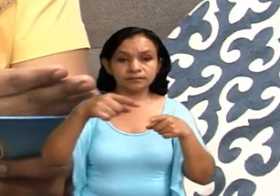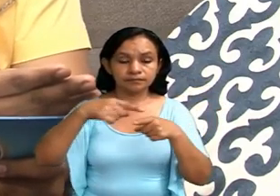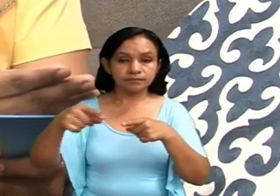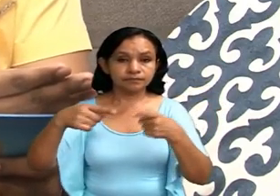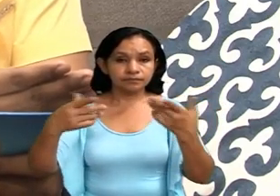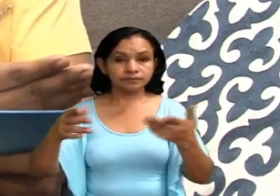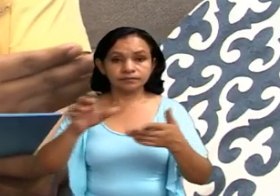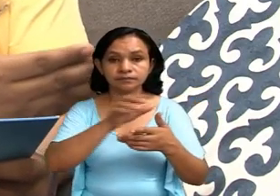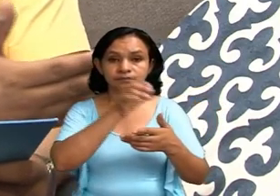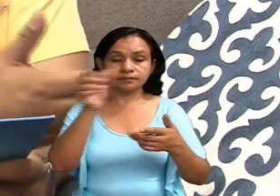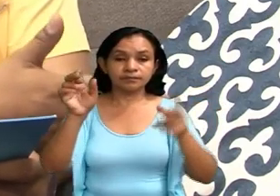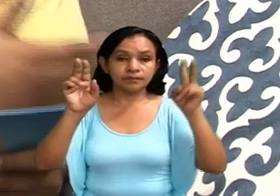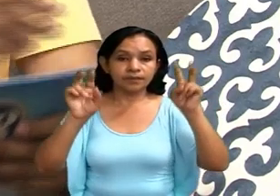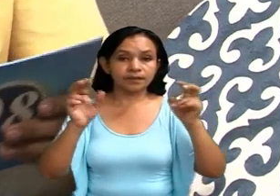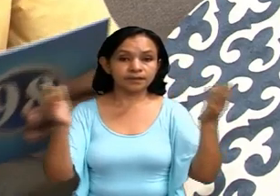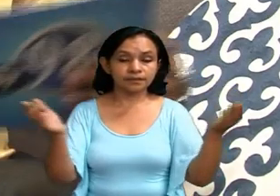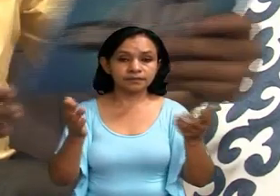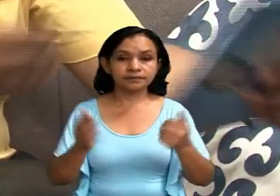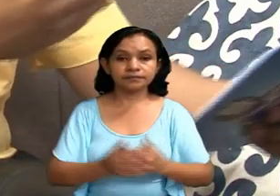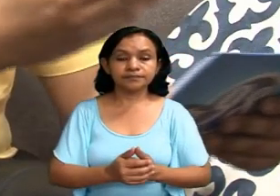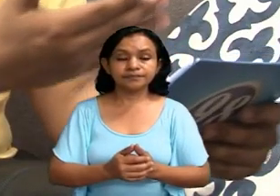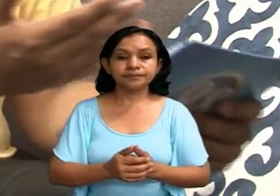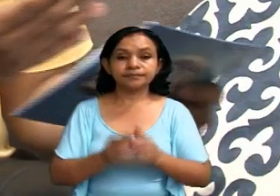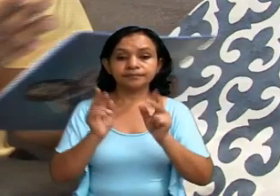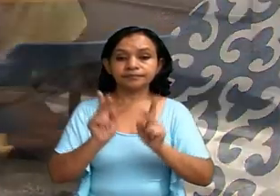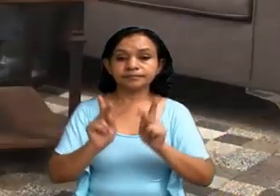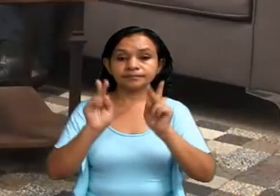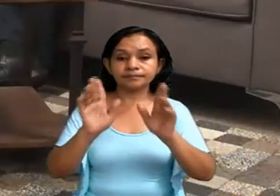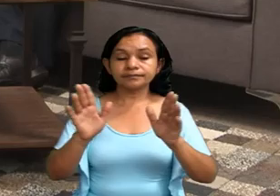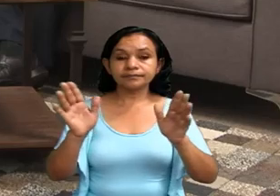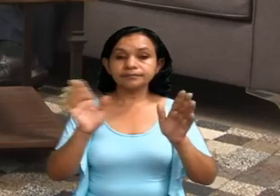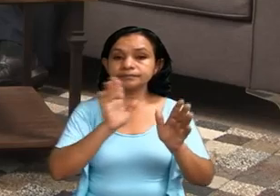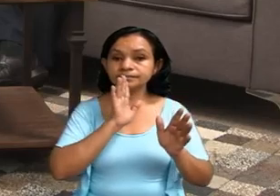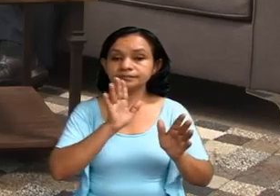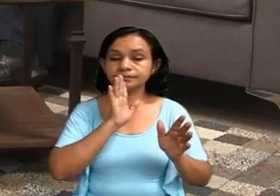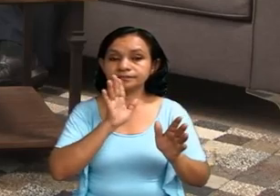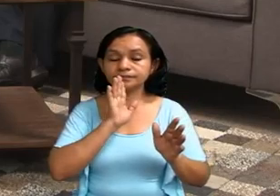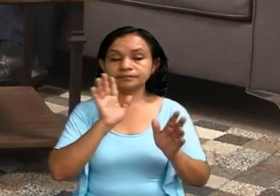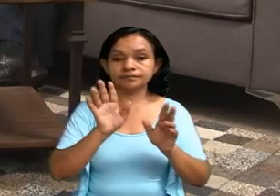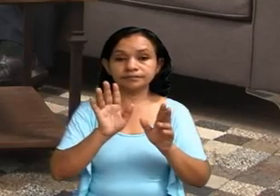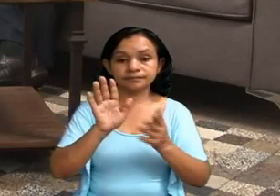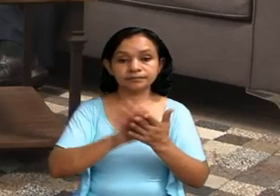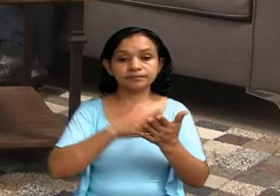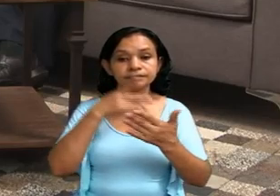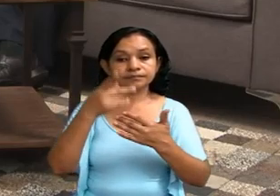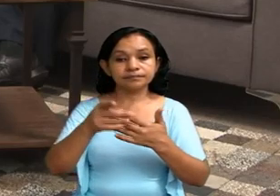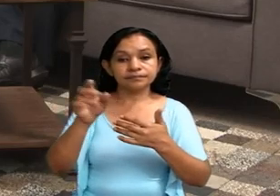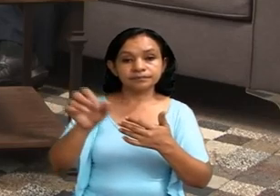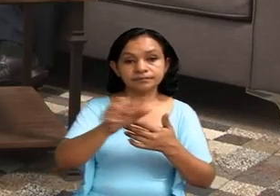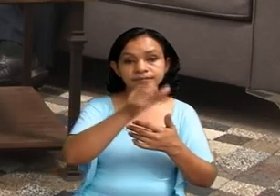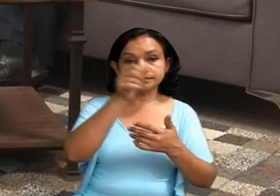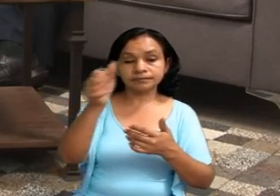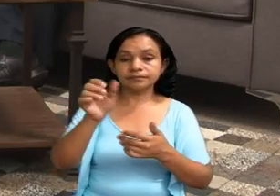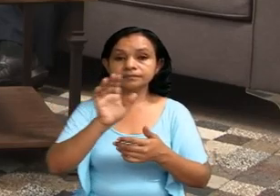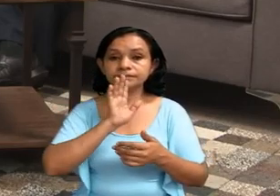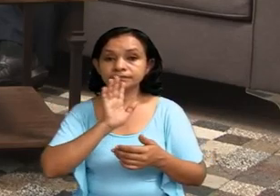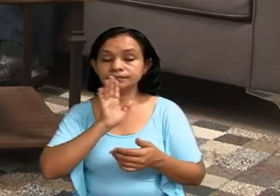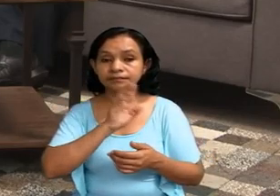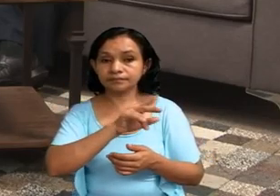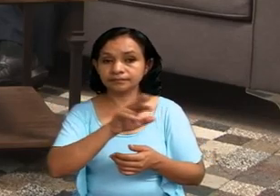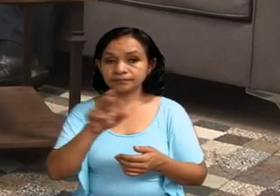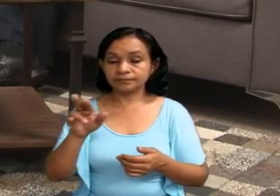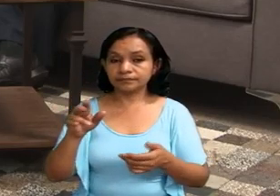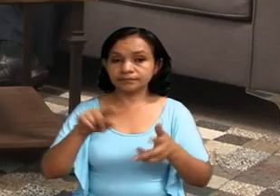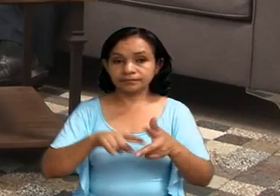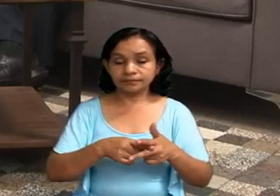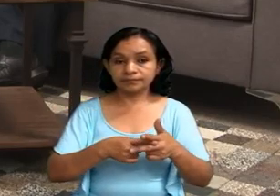esta es otra cuestión. Es decir, una particularidad es lo que se plantea desde el programa y otra cuestión es la que el terreno en sí mismo, ya a partir